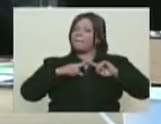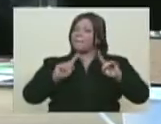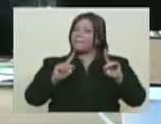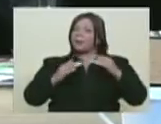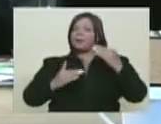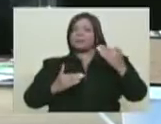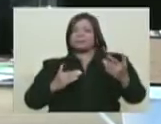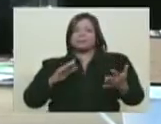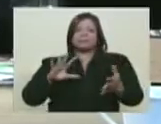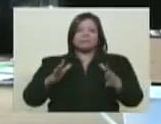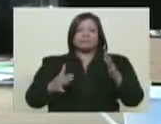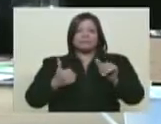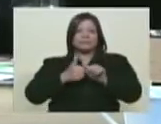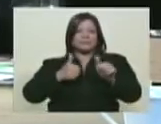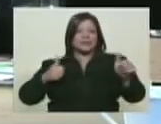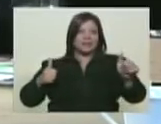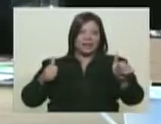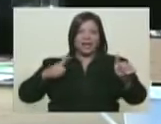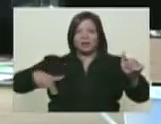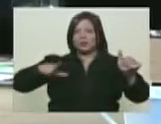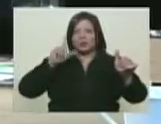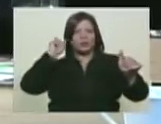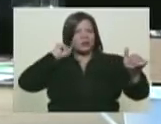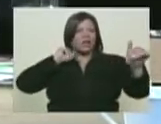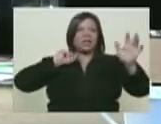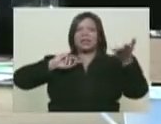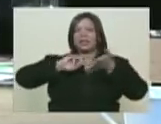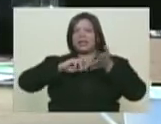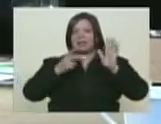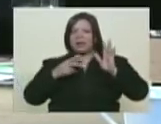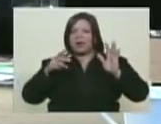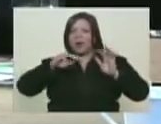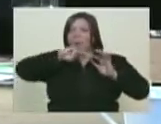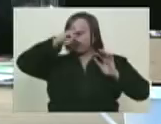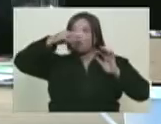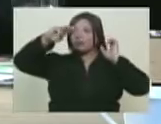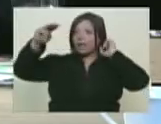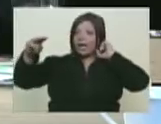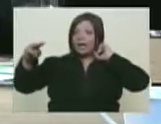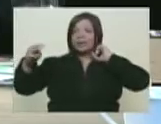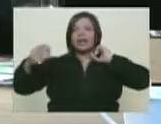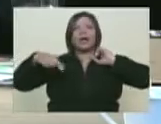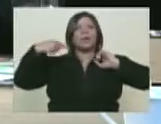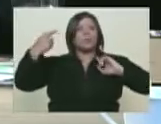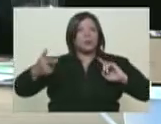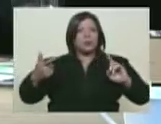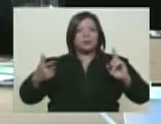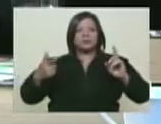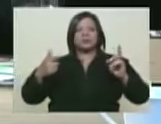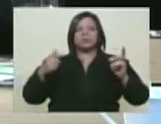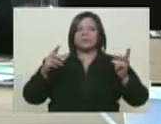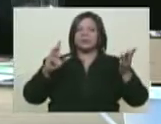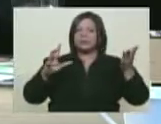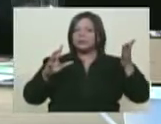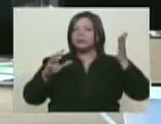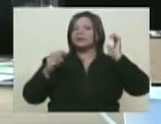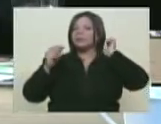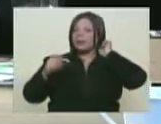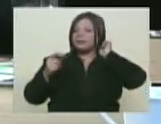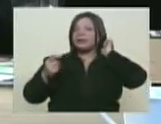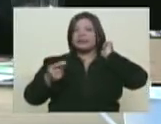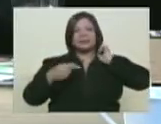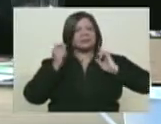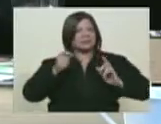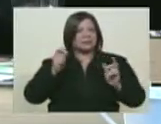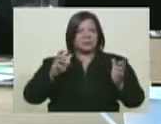están como aislados en la zona montañosa, planteando para estas elecciones una candidatura de carácter bastante